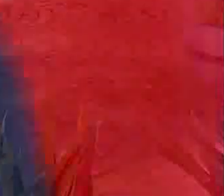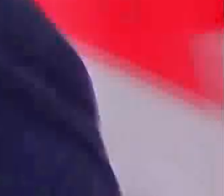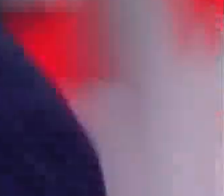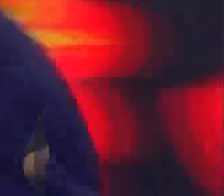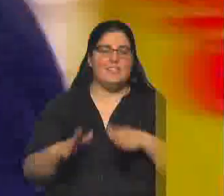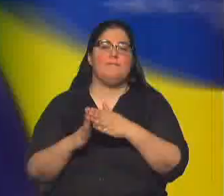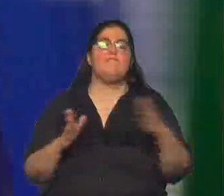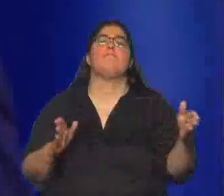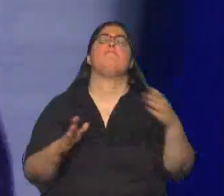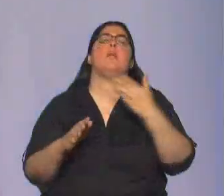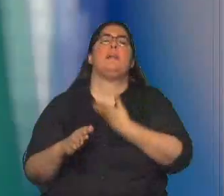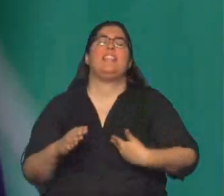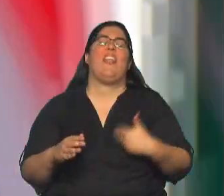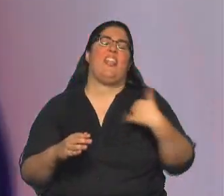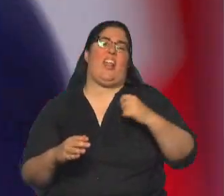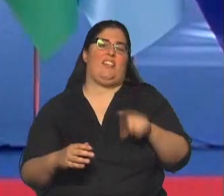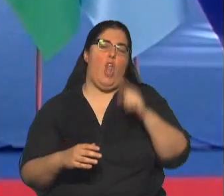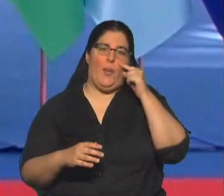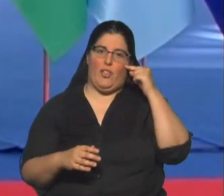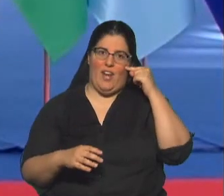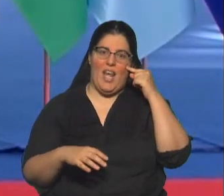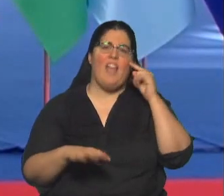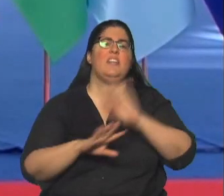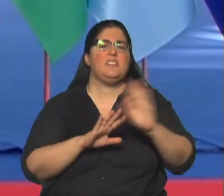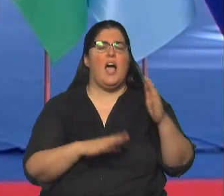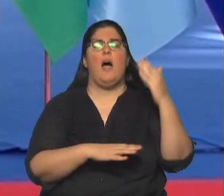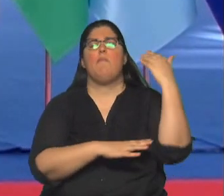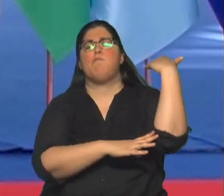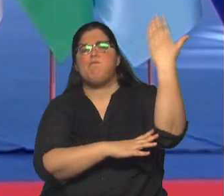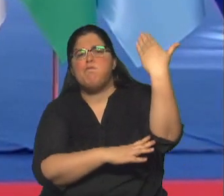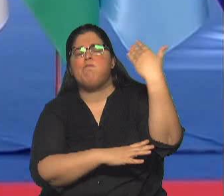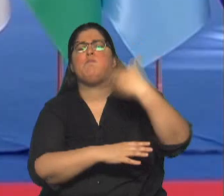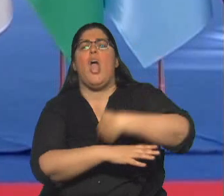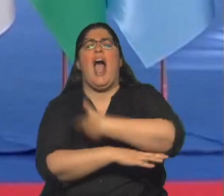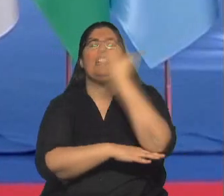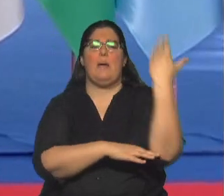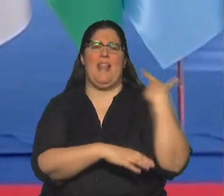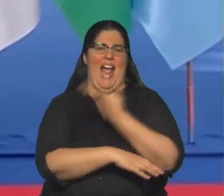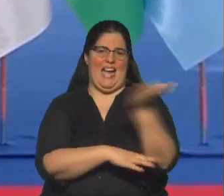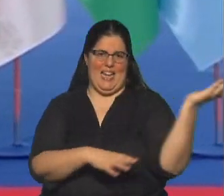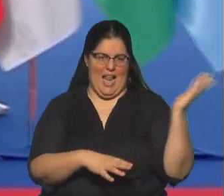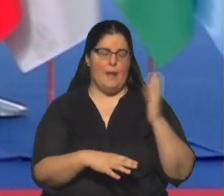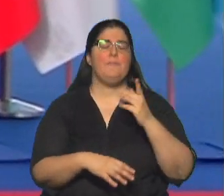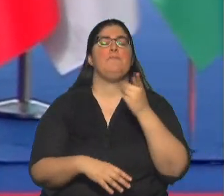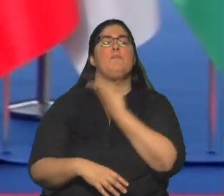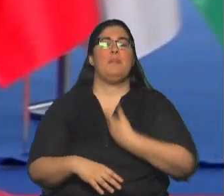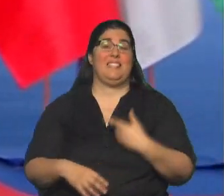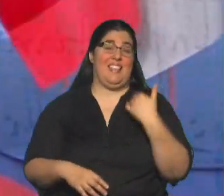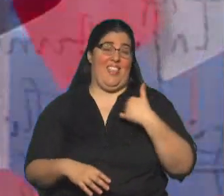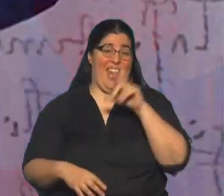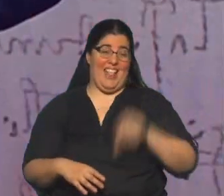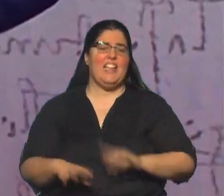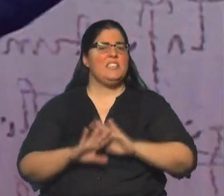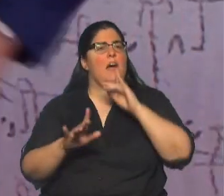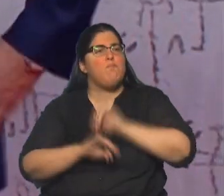presidente argentino alberto fernández ya ha expuesto ante la asamblea general el jefe de estado argentino ha